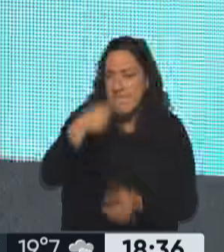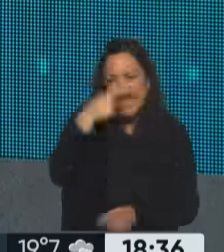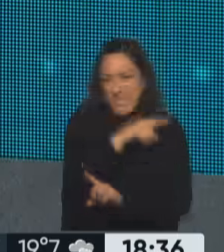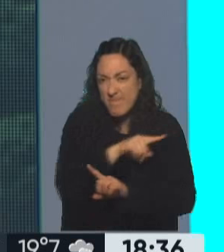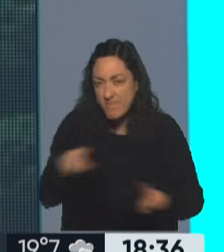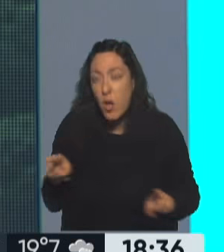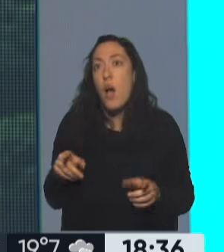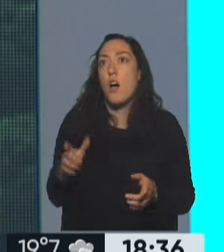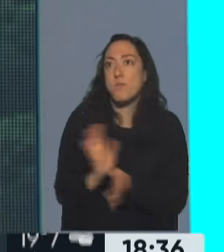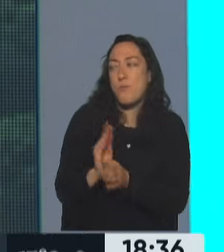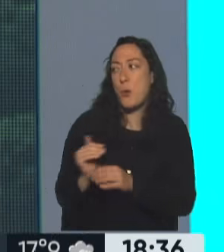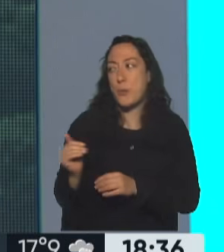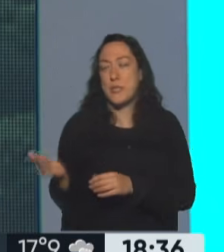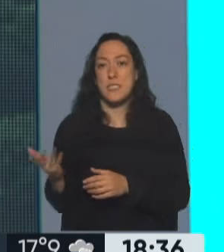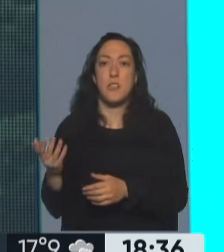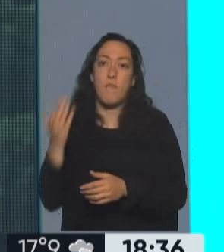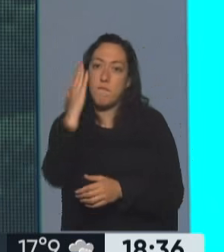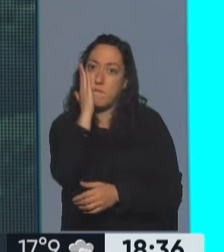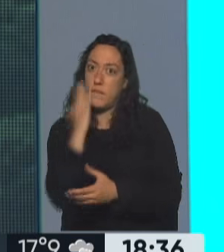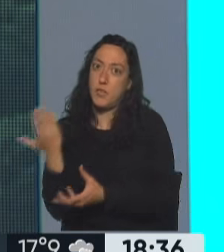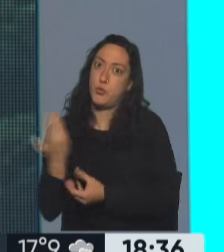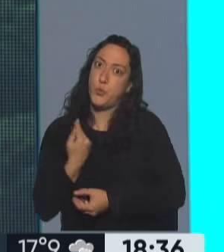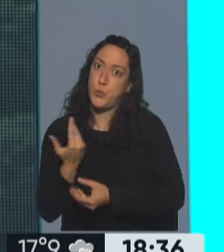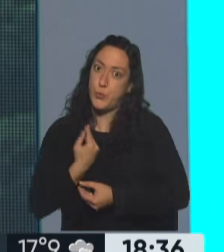tenemos un buen vecino que gestionó. Exactamente, no estuvo